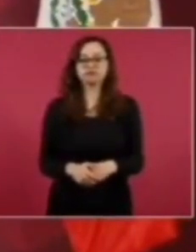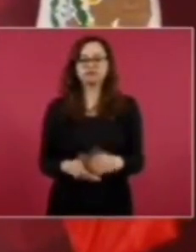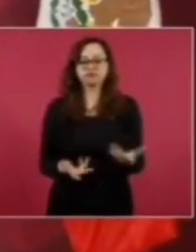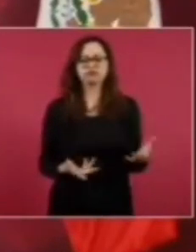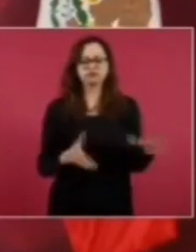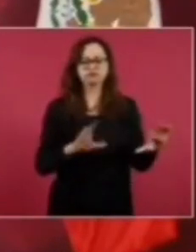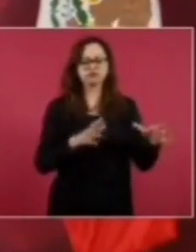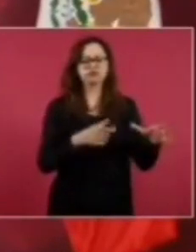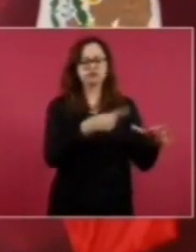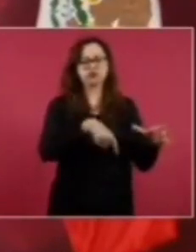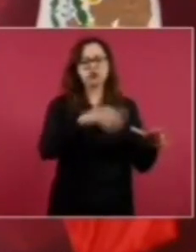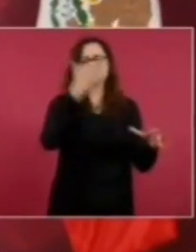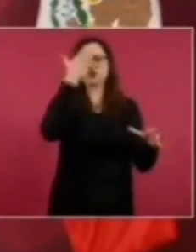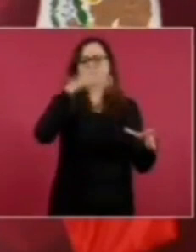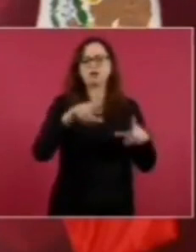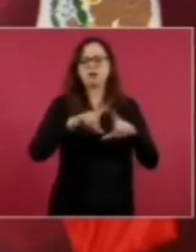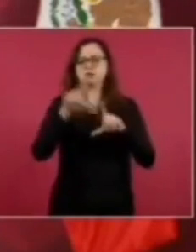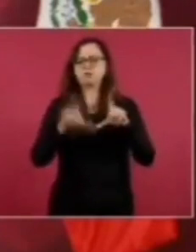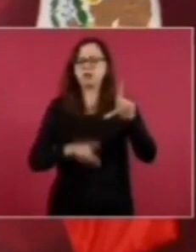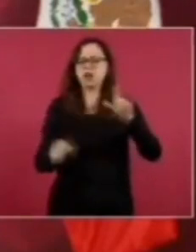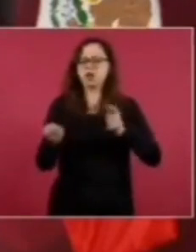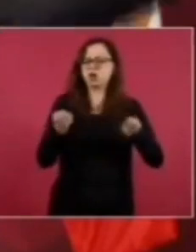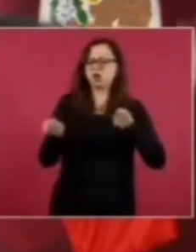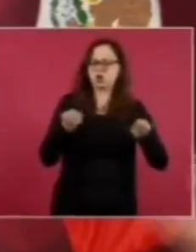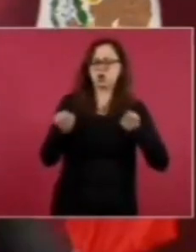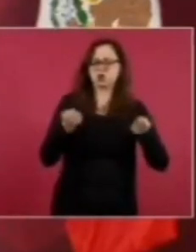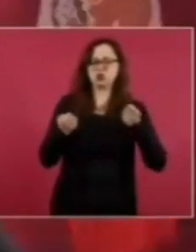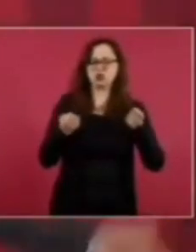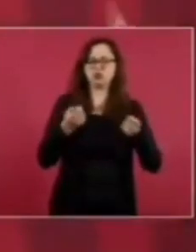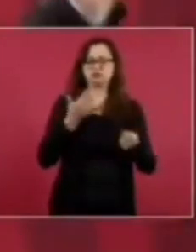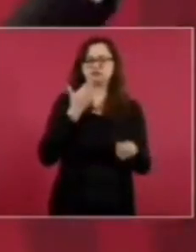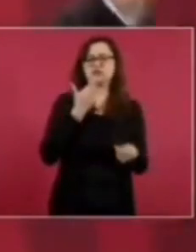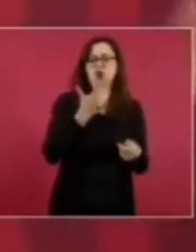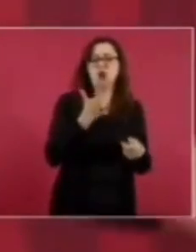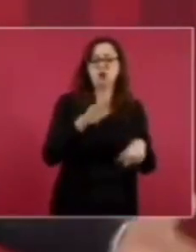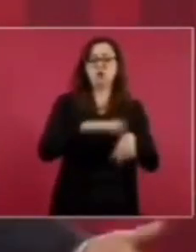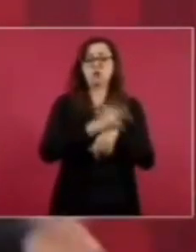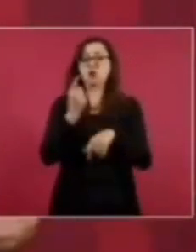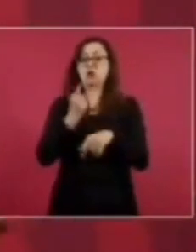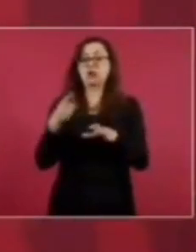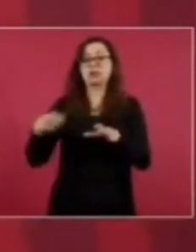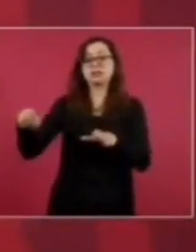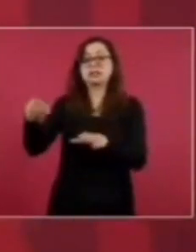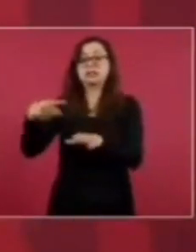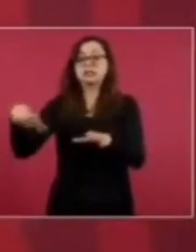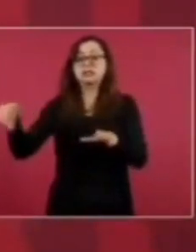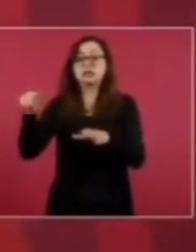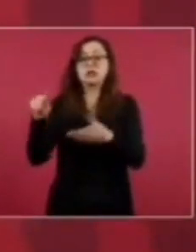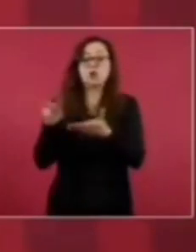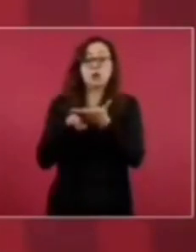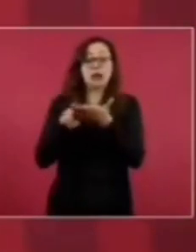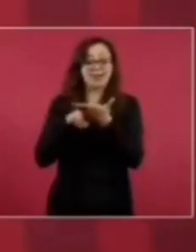le conviene al país porque el círculo verde que es la mayoría